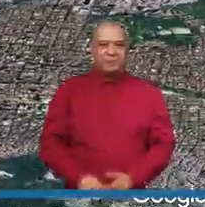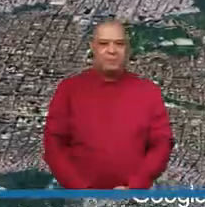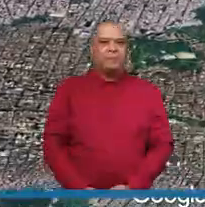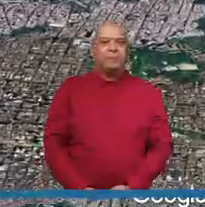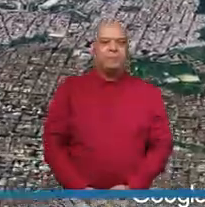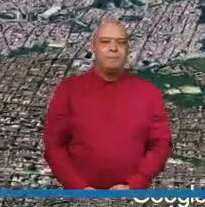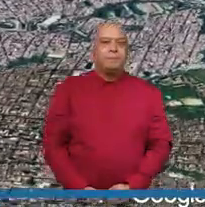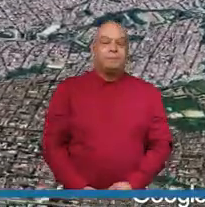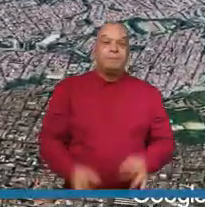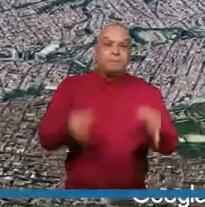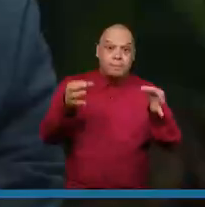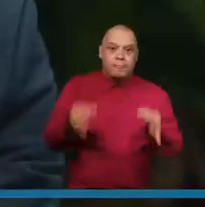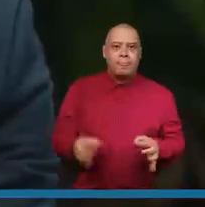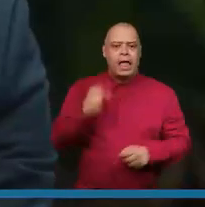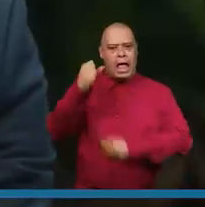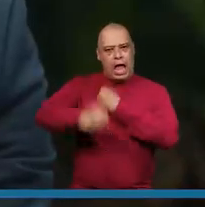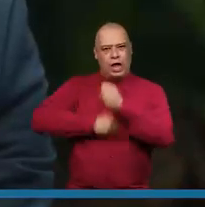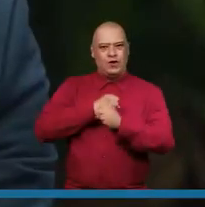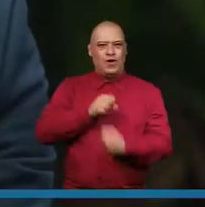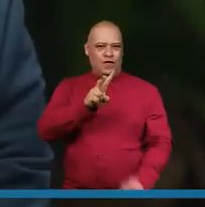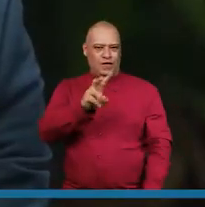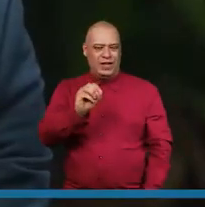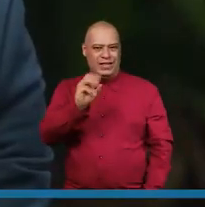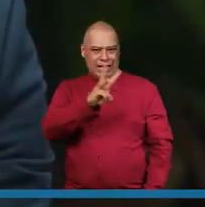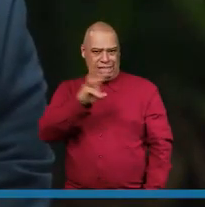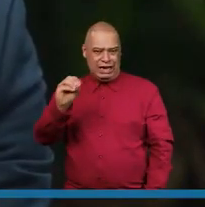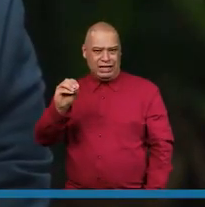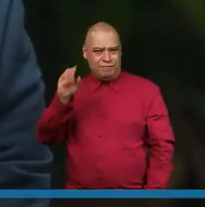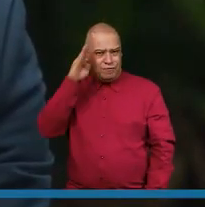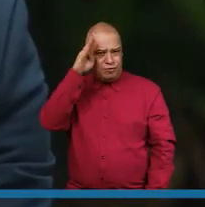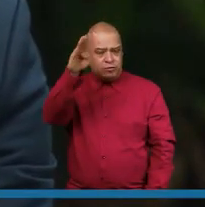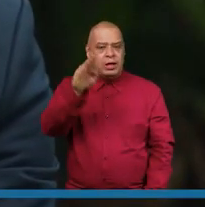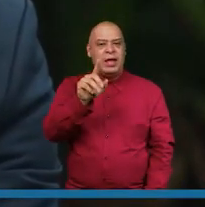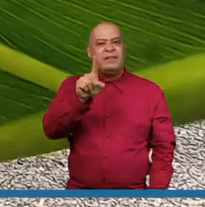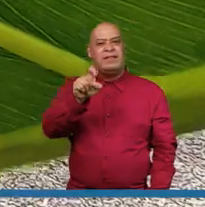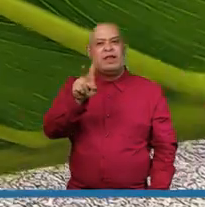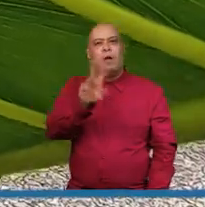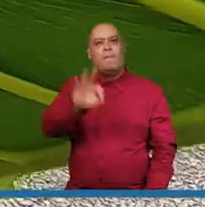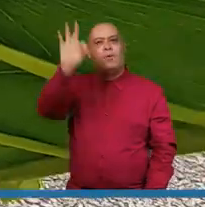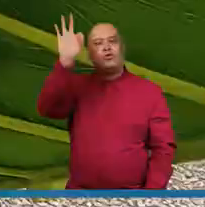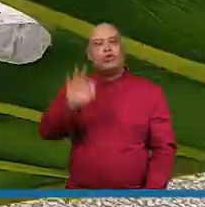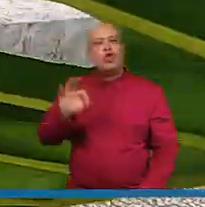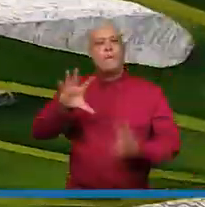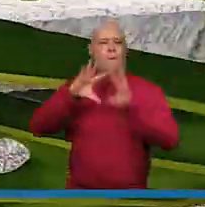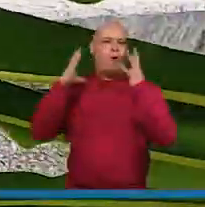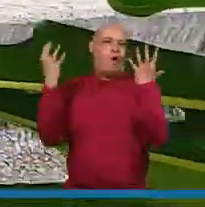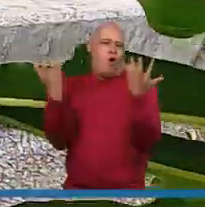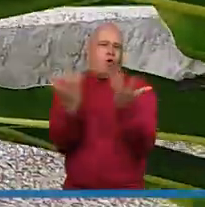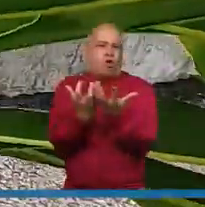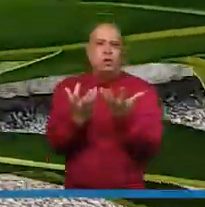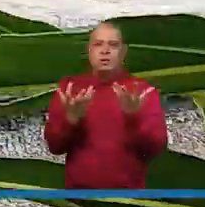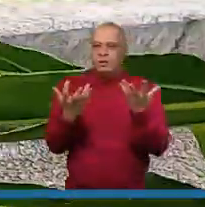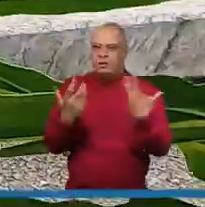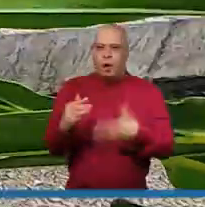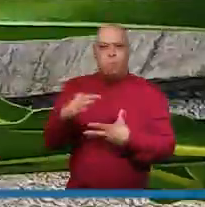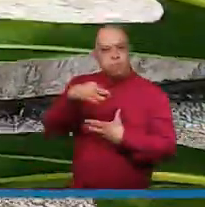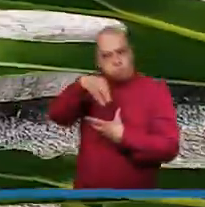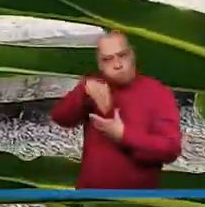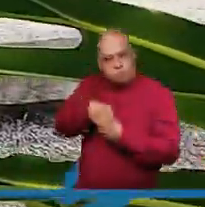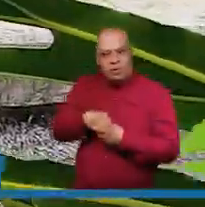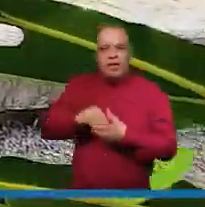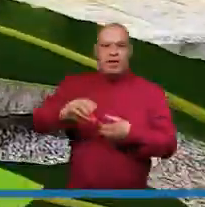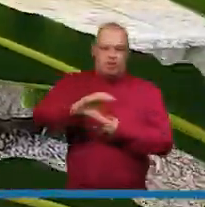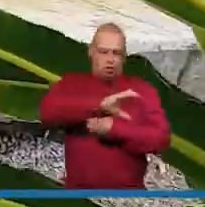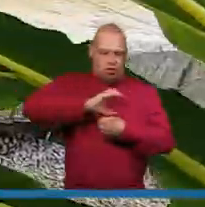Se ha señalado que para el 2030 cerca del 62% de la población mundial estaremos residiendo en los